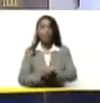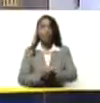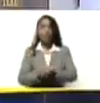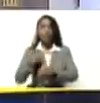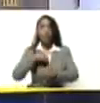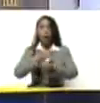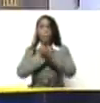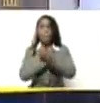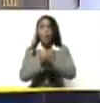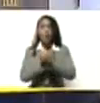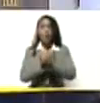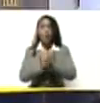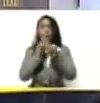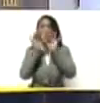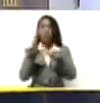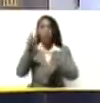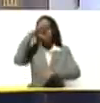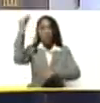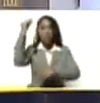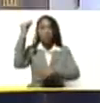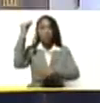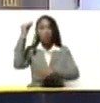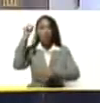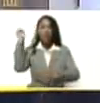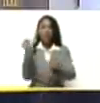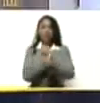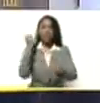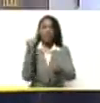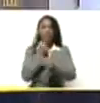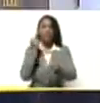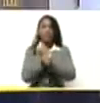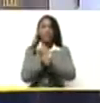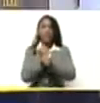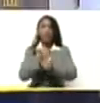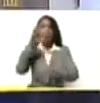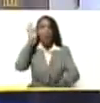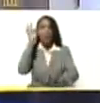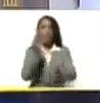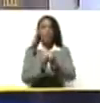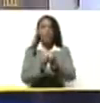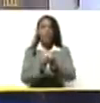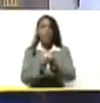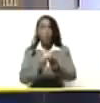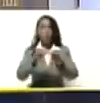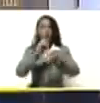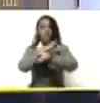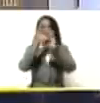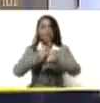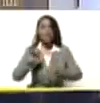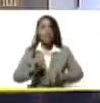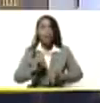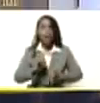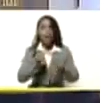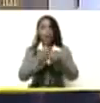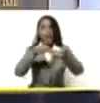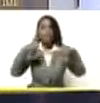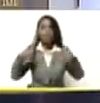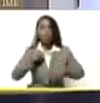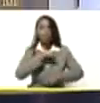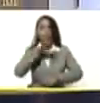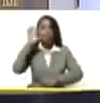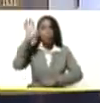amor y con las bendiciones de dios laborando por la fe por la felicidad y por el crecimiento de nuestra